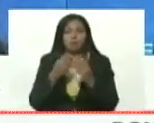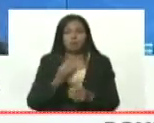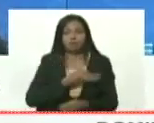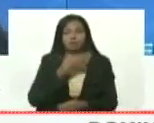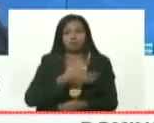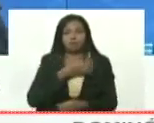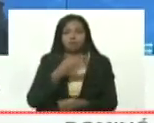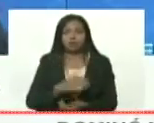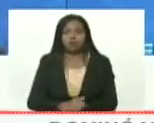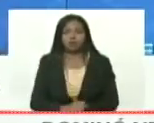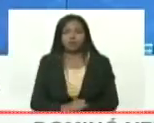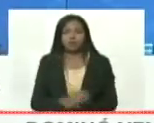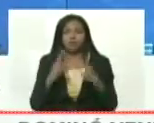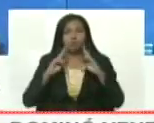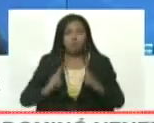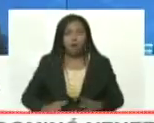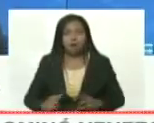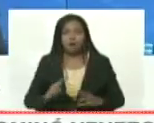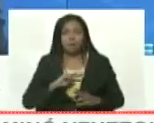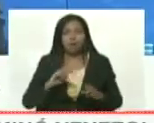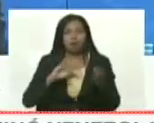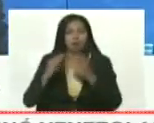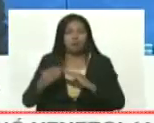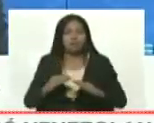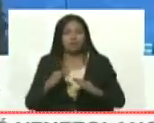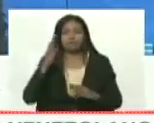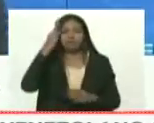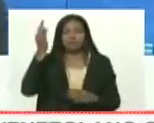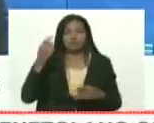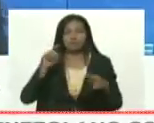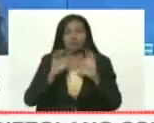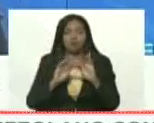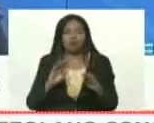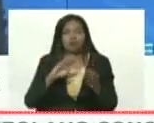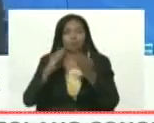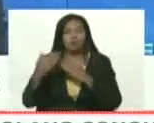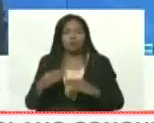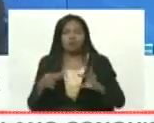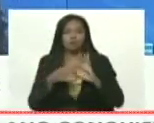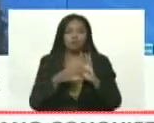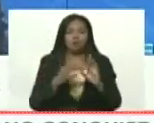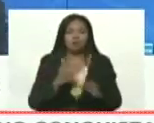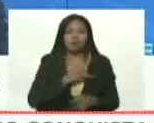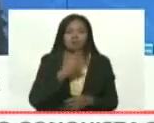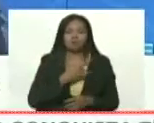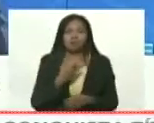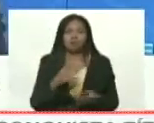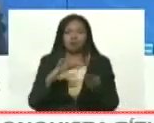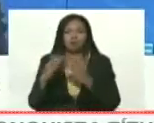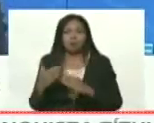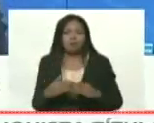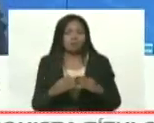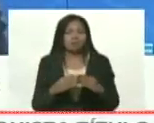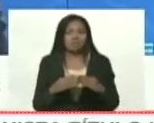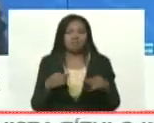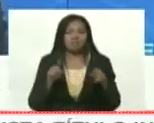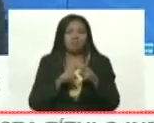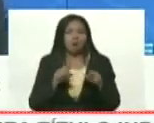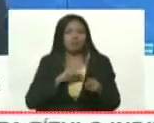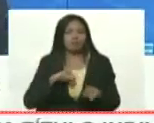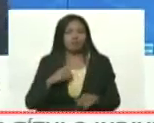social, humana, para la comunidad científica, para la comunidad universitaria, para la comunidad pedagógica del